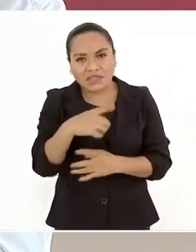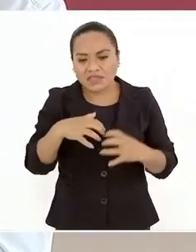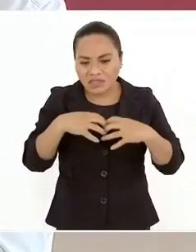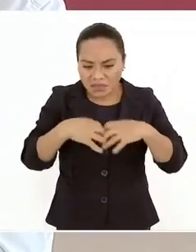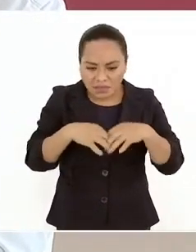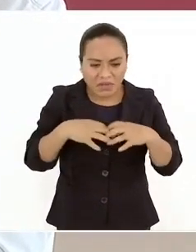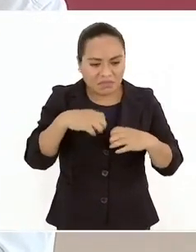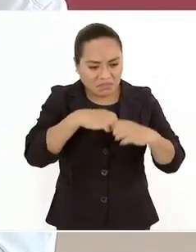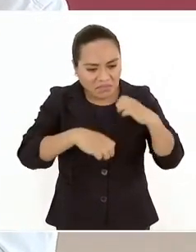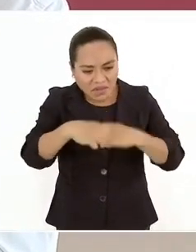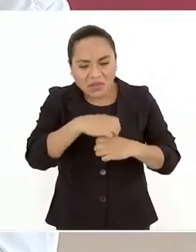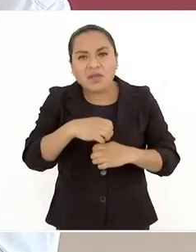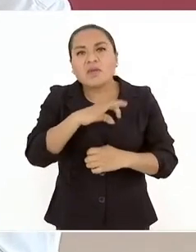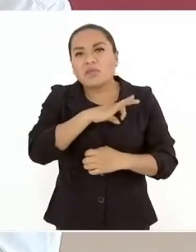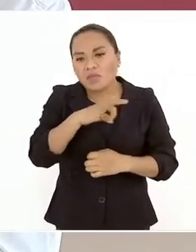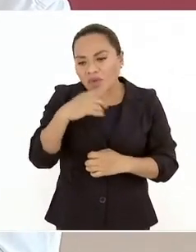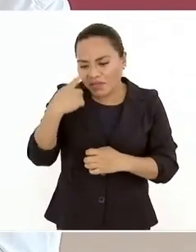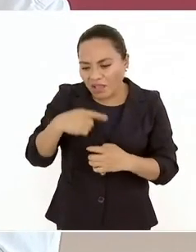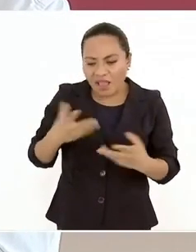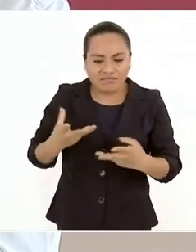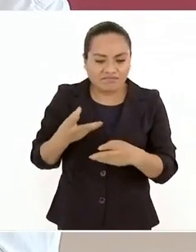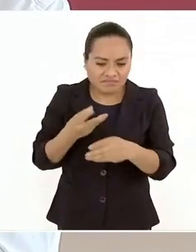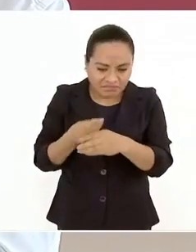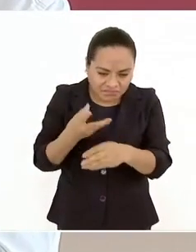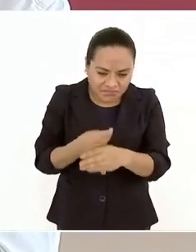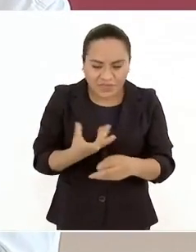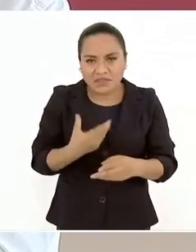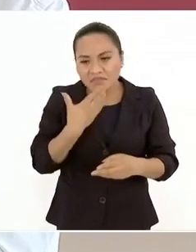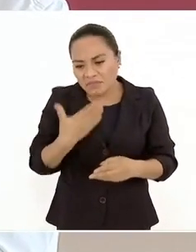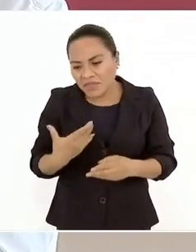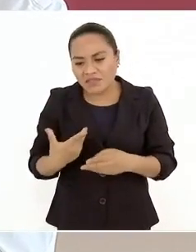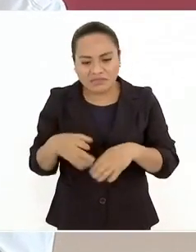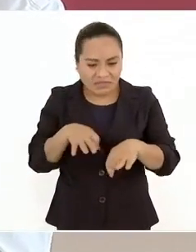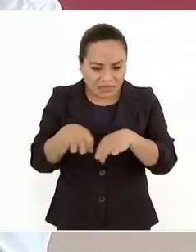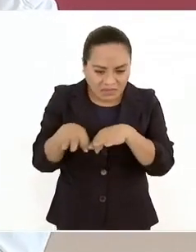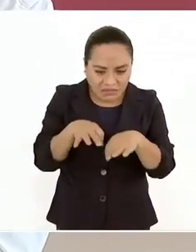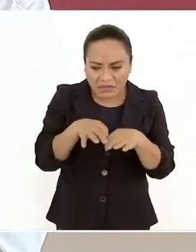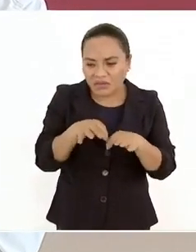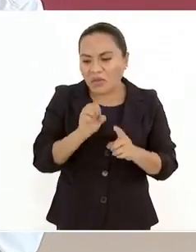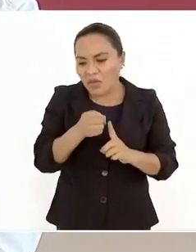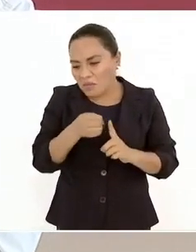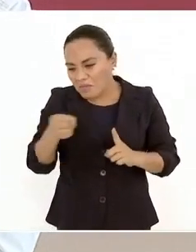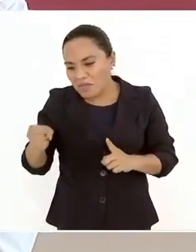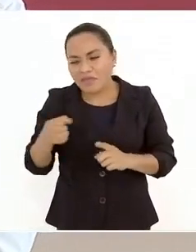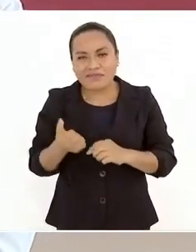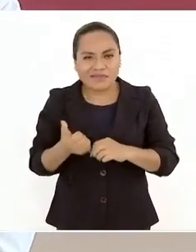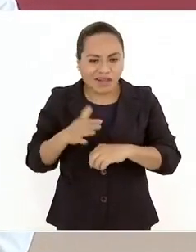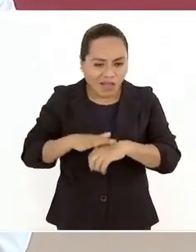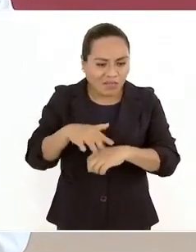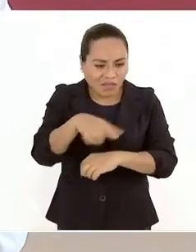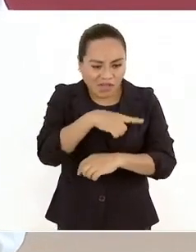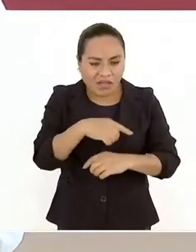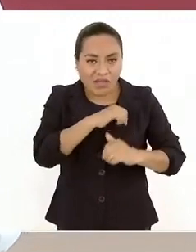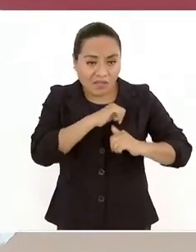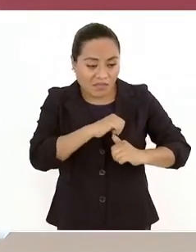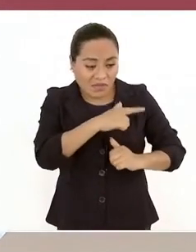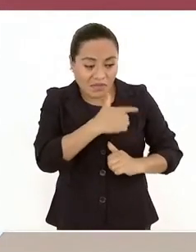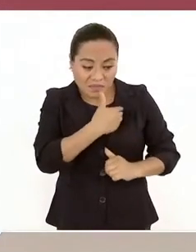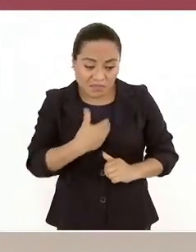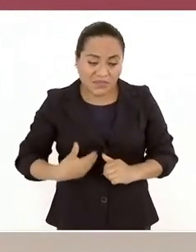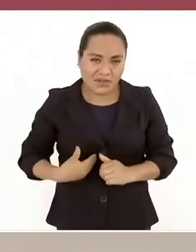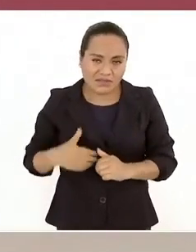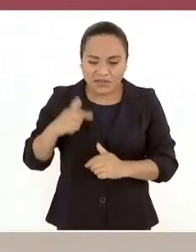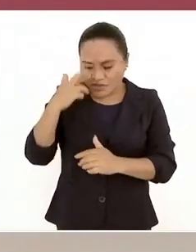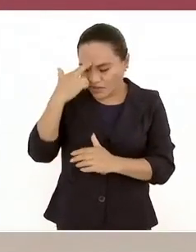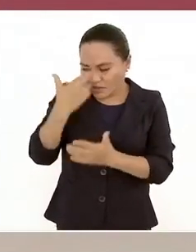cabo esos trabajos de rehabilitación en tiempo y forma, de manera que, como dijo el presidente, en el mes de agosto, si